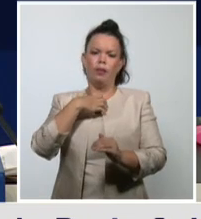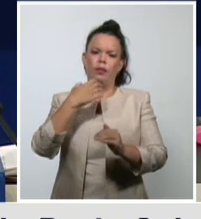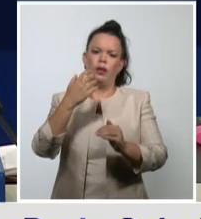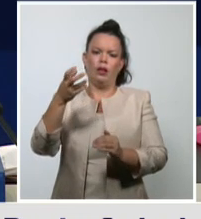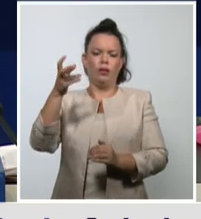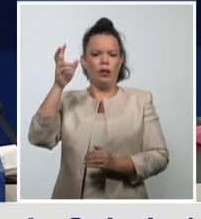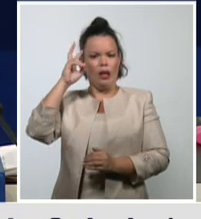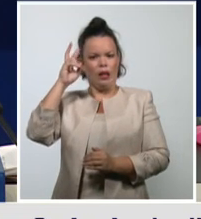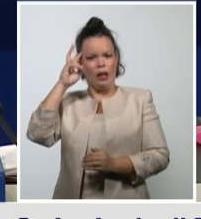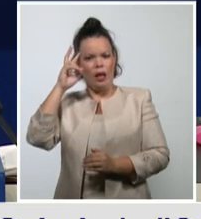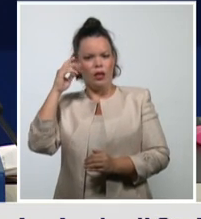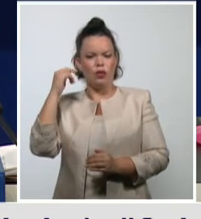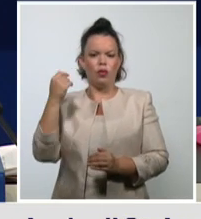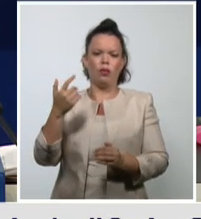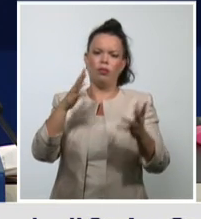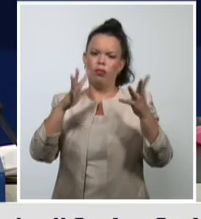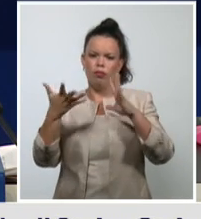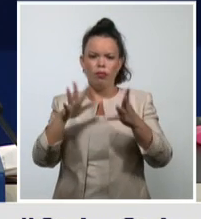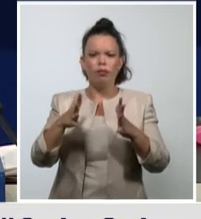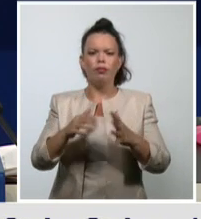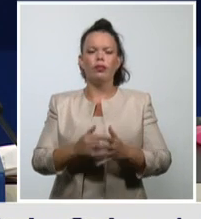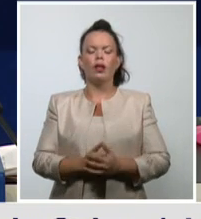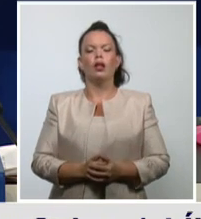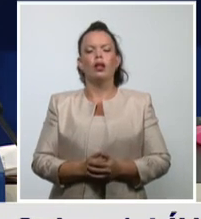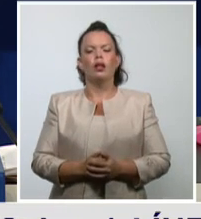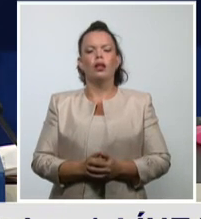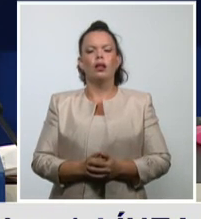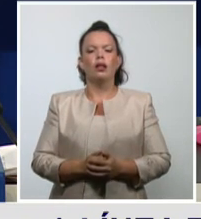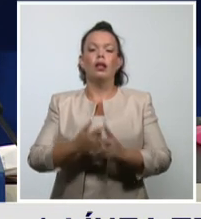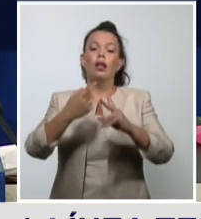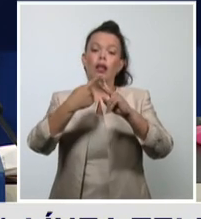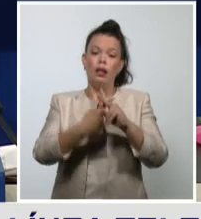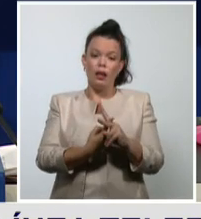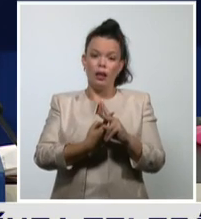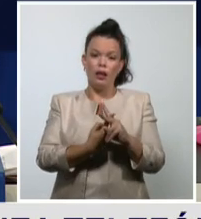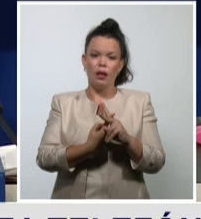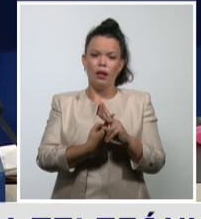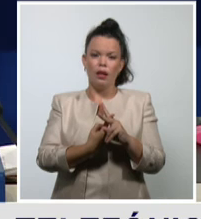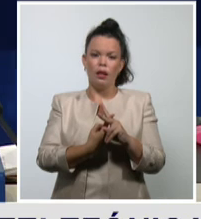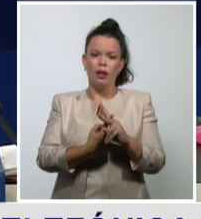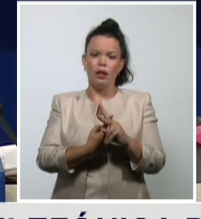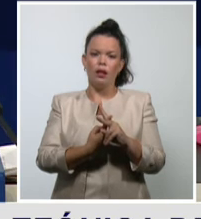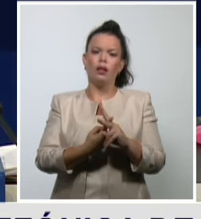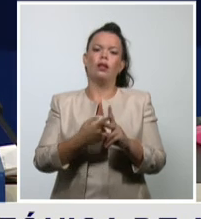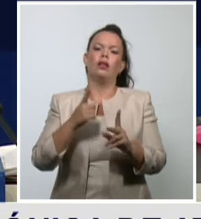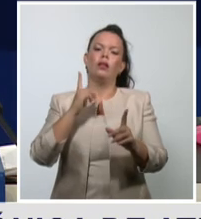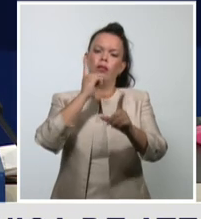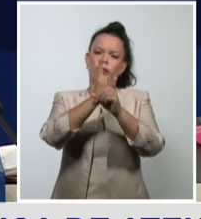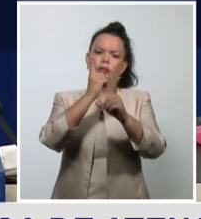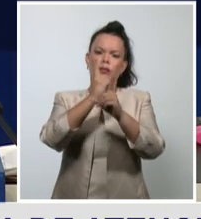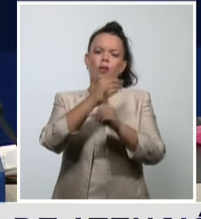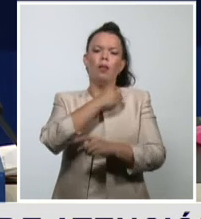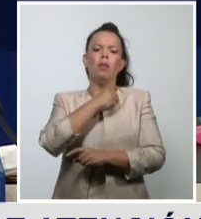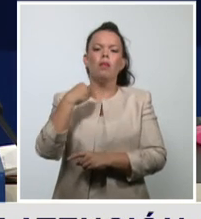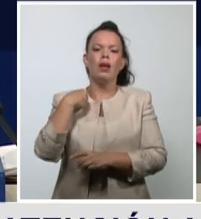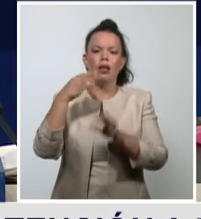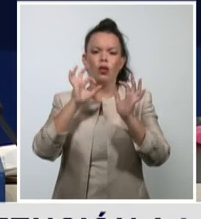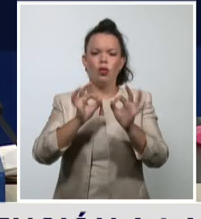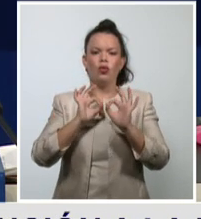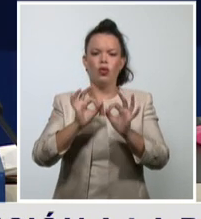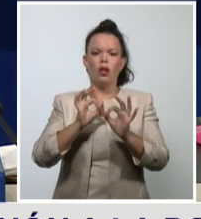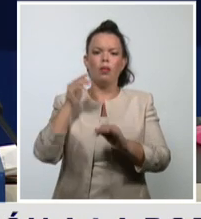demencia, y que como consecuencia del chequeo, del pesquisaje que se hizo en este hogar